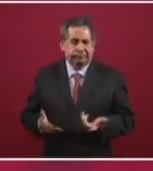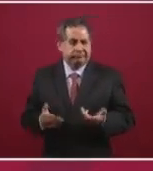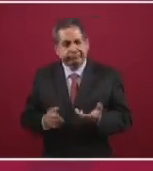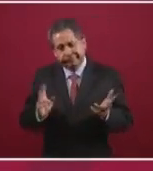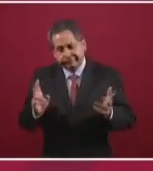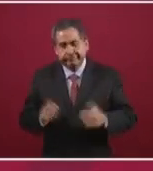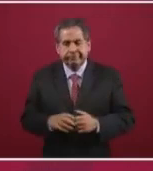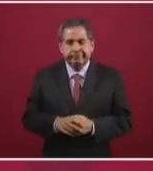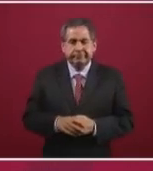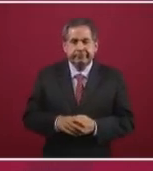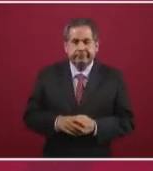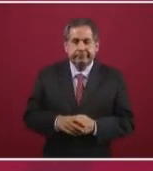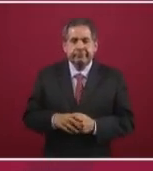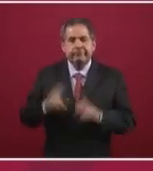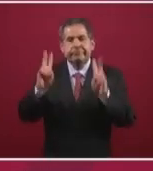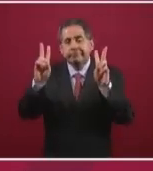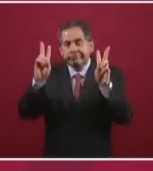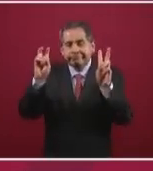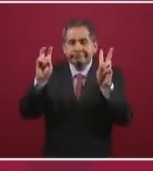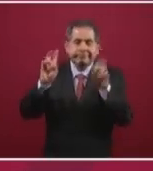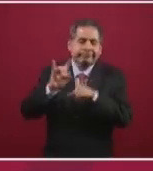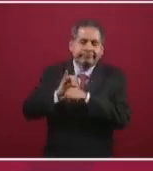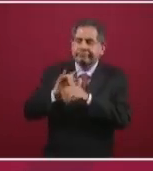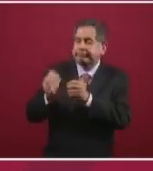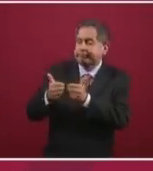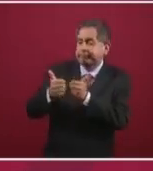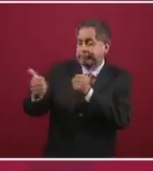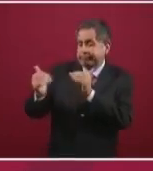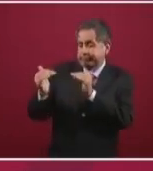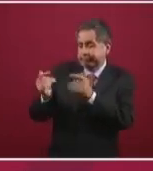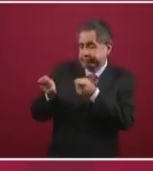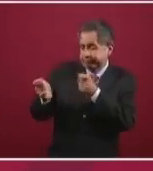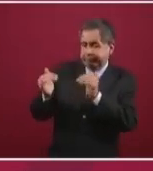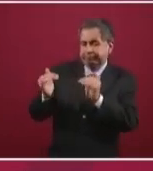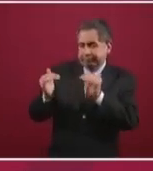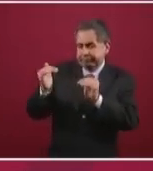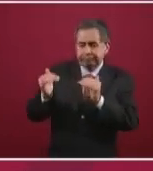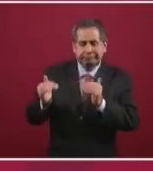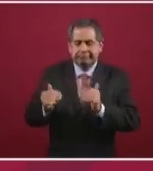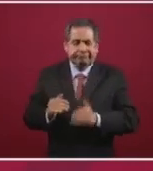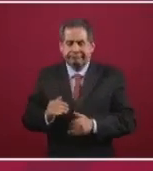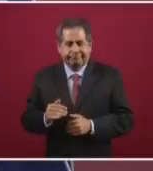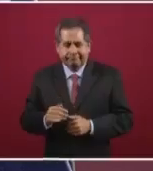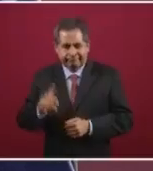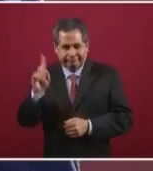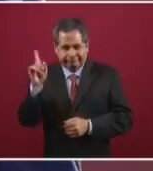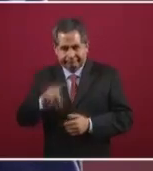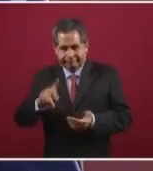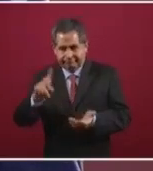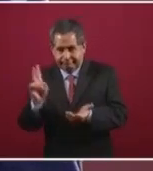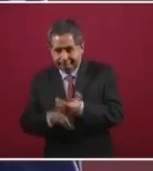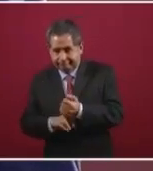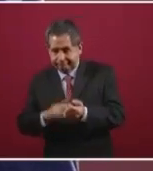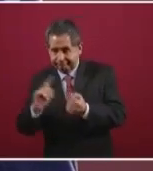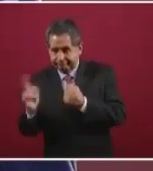Formalmente había división, equilibrio de poderes, pero en la realidad,